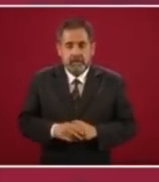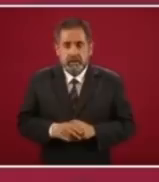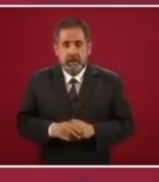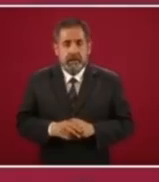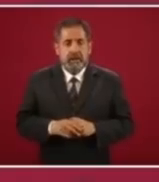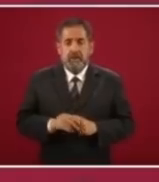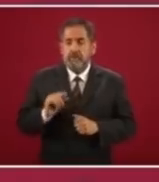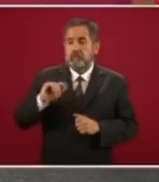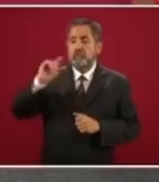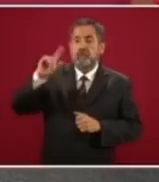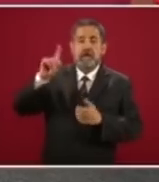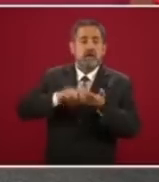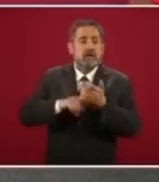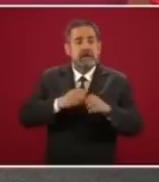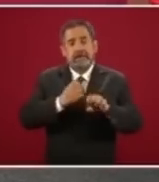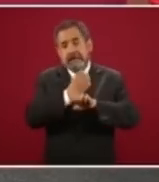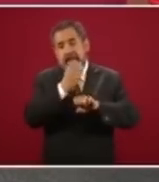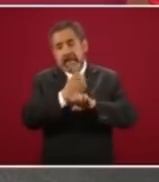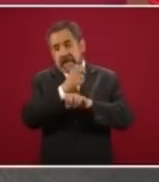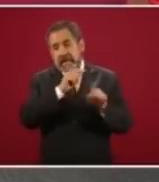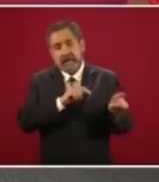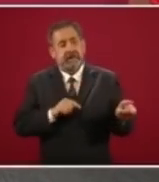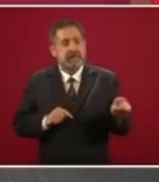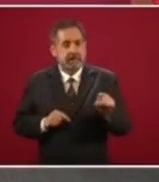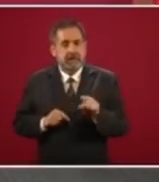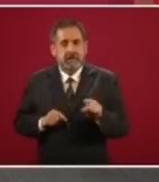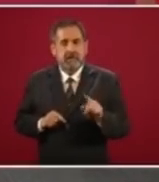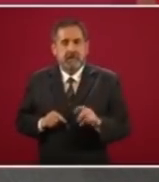servidores públicos estatales